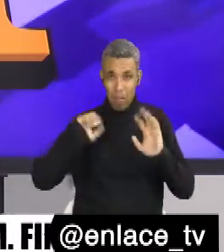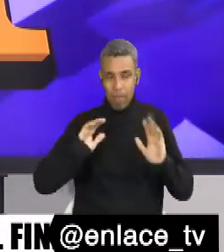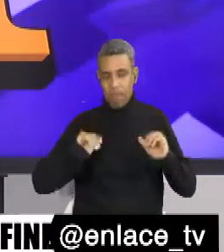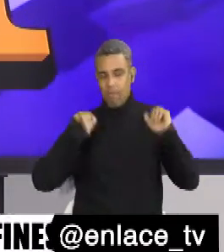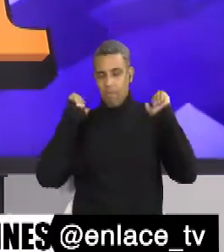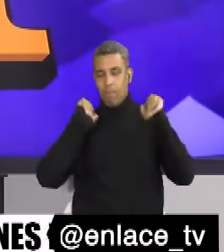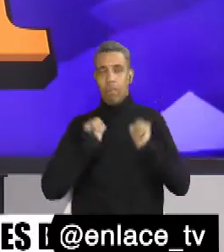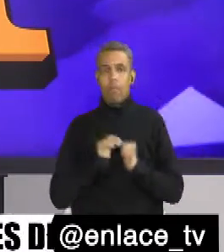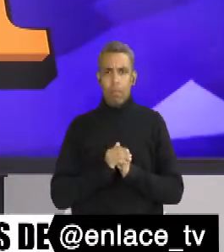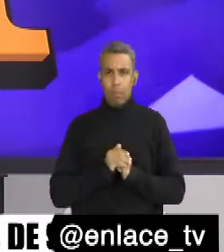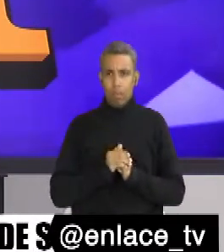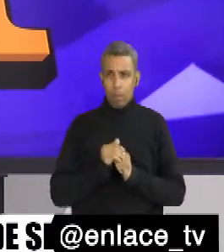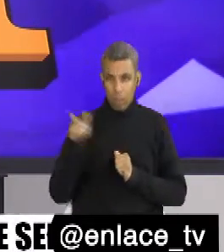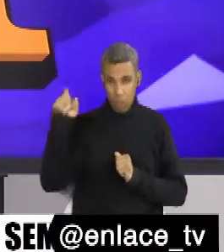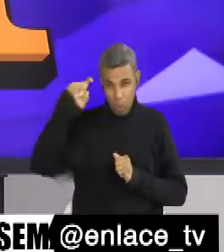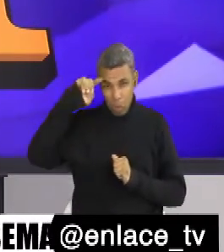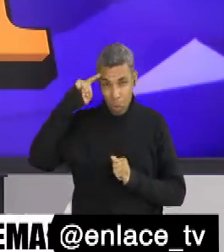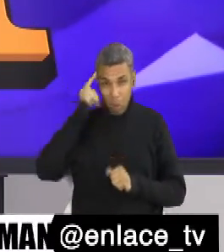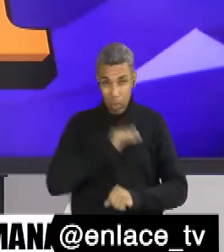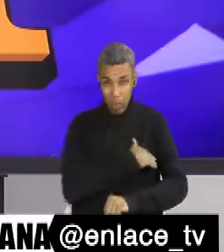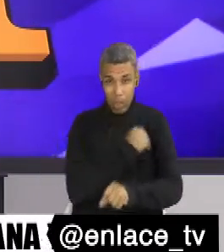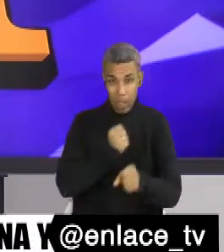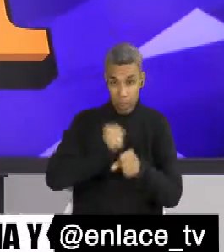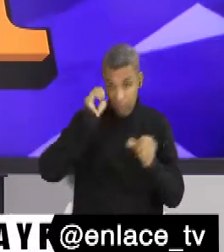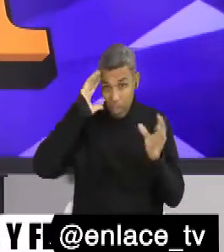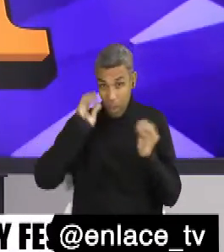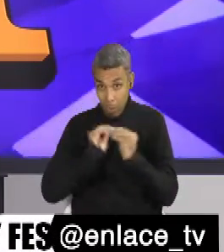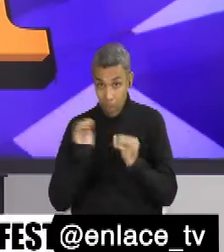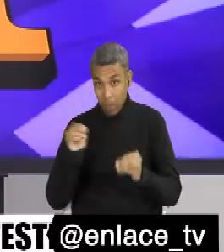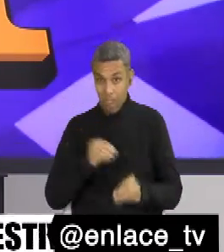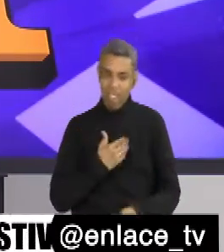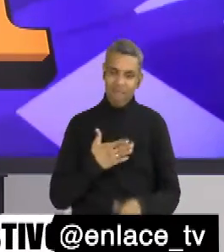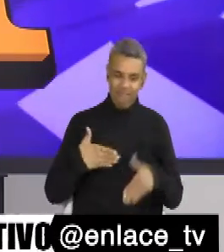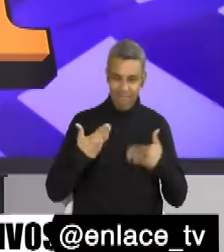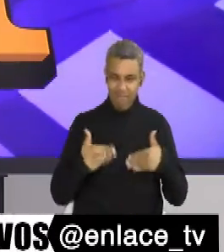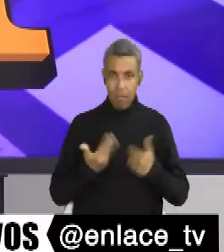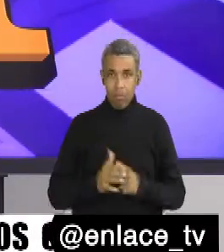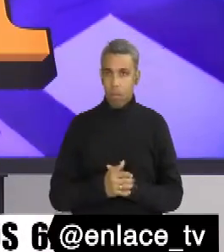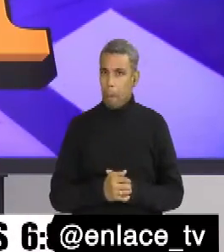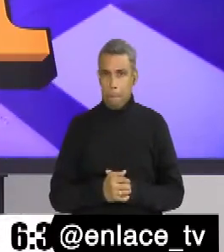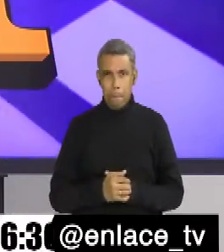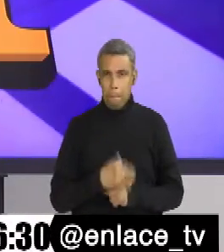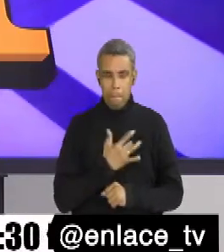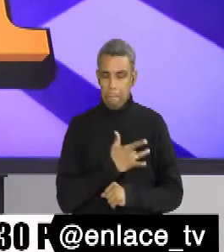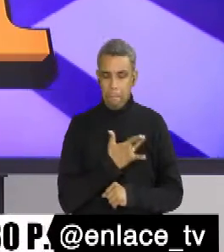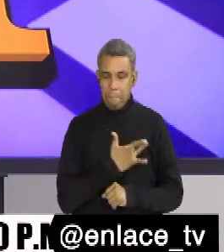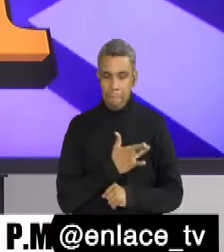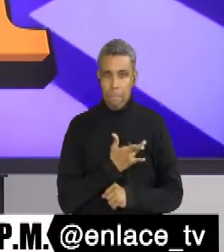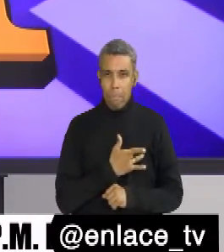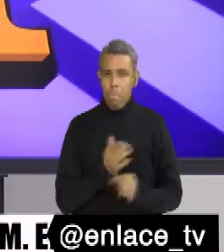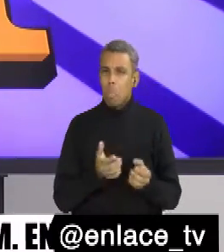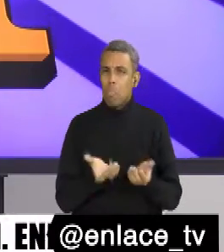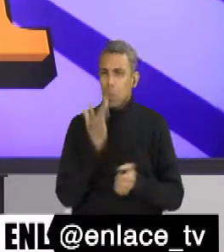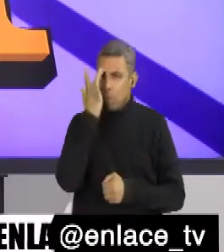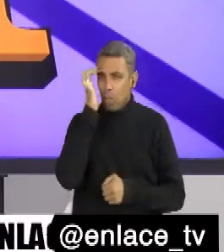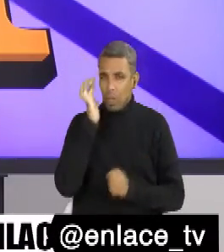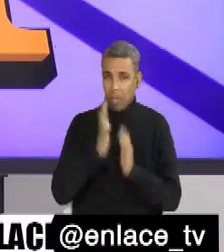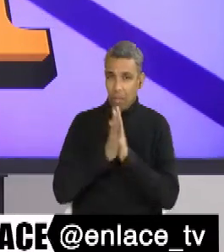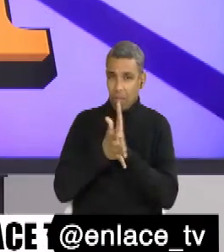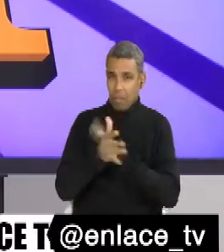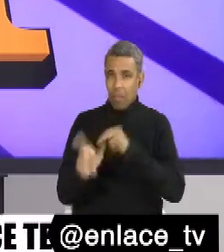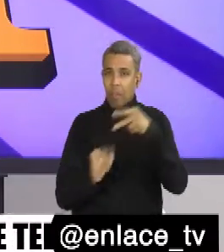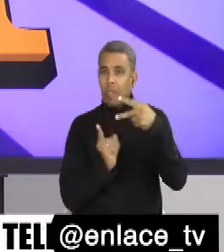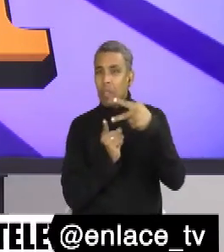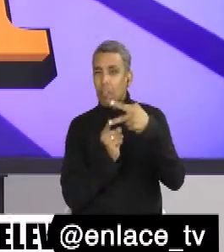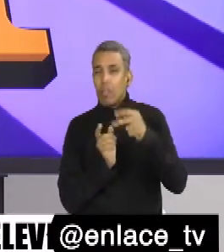sindicatos minoritarios. Avances de esta información más adelante, como también hablaremos en la presente emisión de la preocupación que